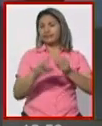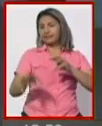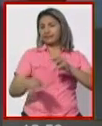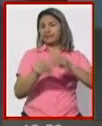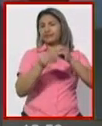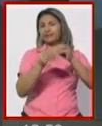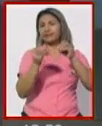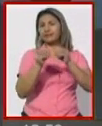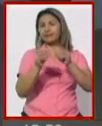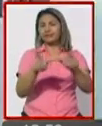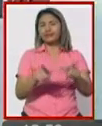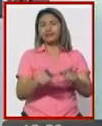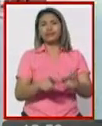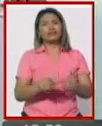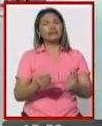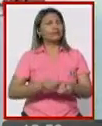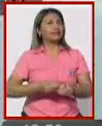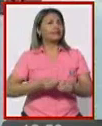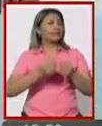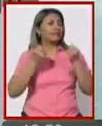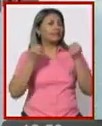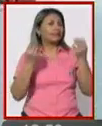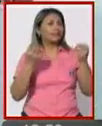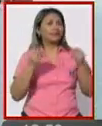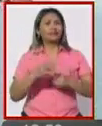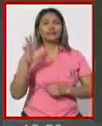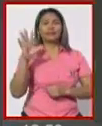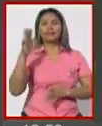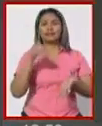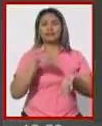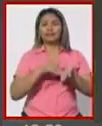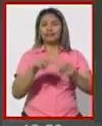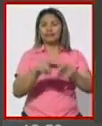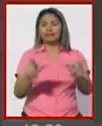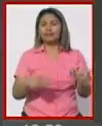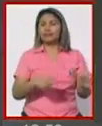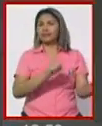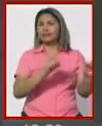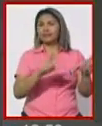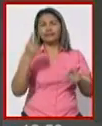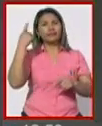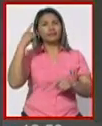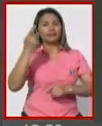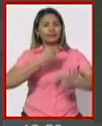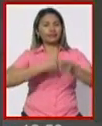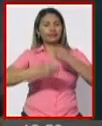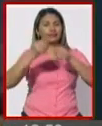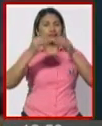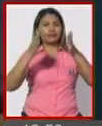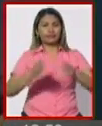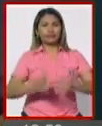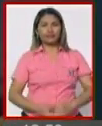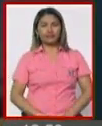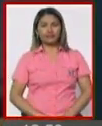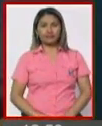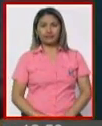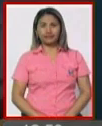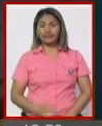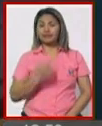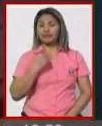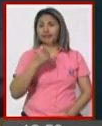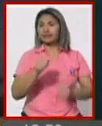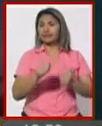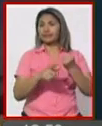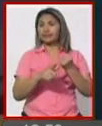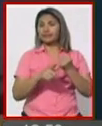número de puestos con cifras abismales. Actualmente hay 5.000 espacios disponibles para los gremiales. Son